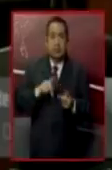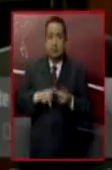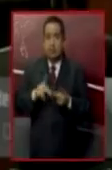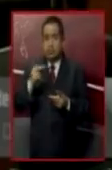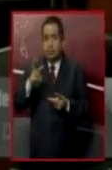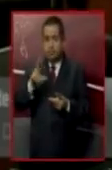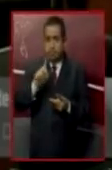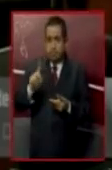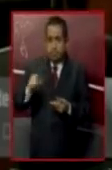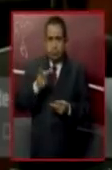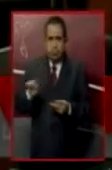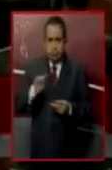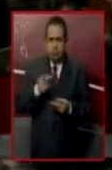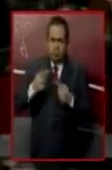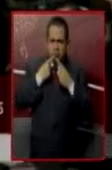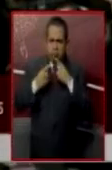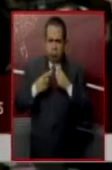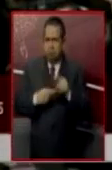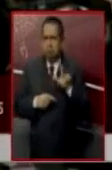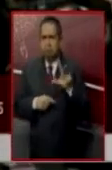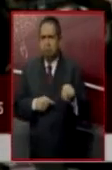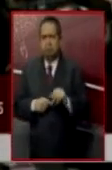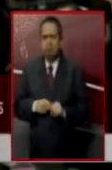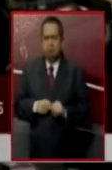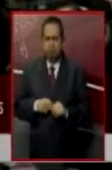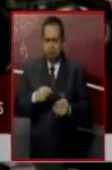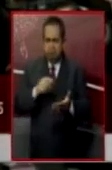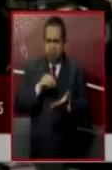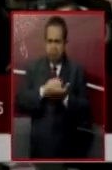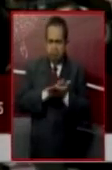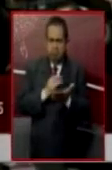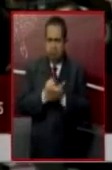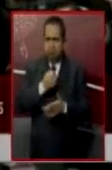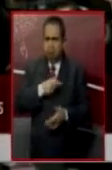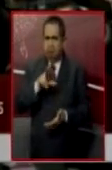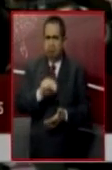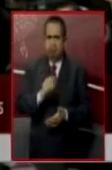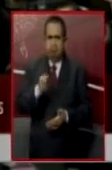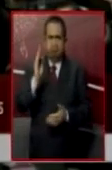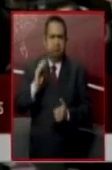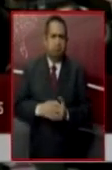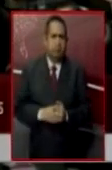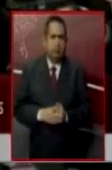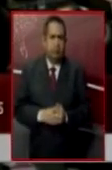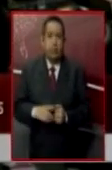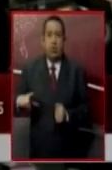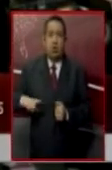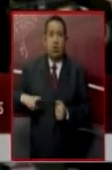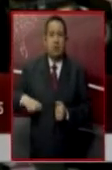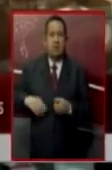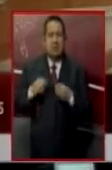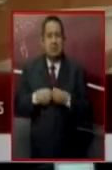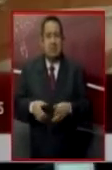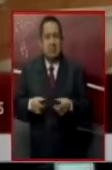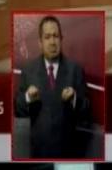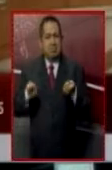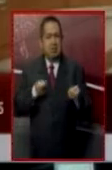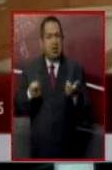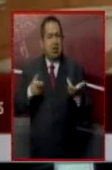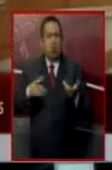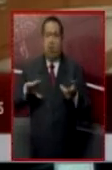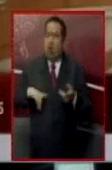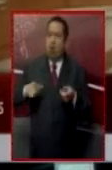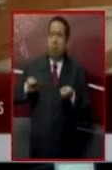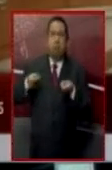de la Revolución Democrática se pronunciaron en contra del dictamen. El gobierno ha perdido el control de la deuda